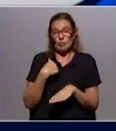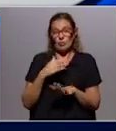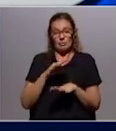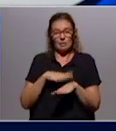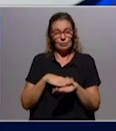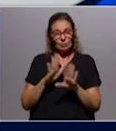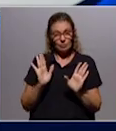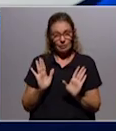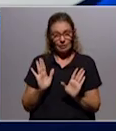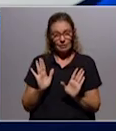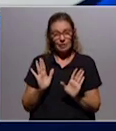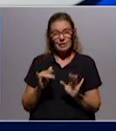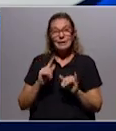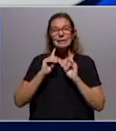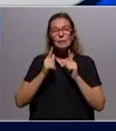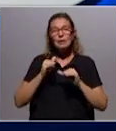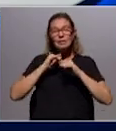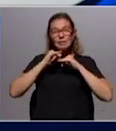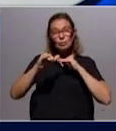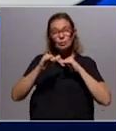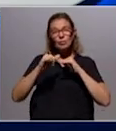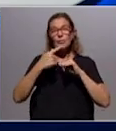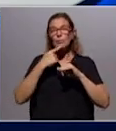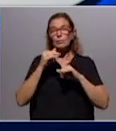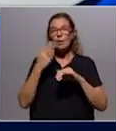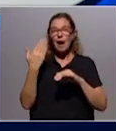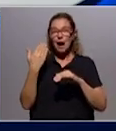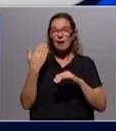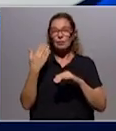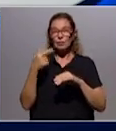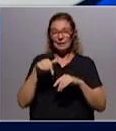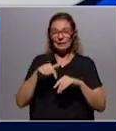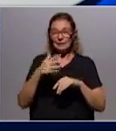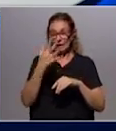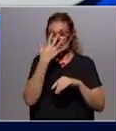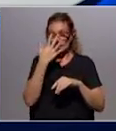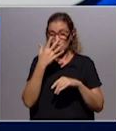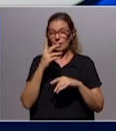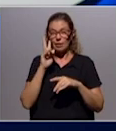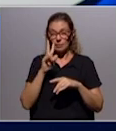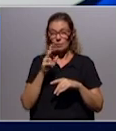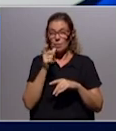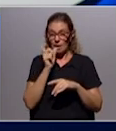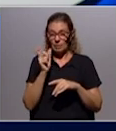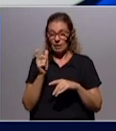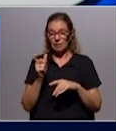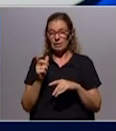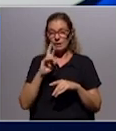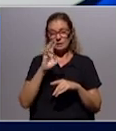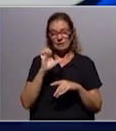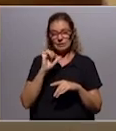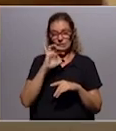también el la denuncia cuando algo sucede como sucedió en este carnaval actuar en consecuencia vemos la palabra de gerardo